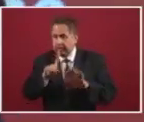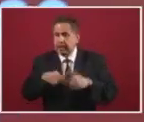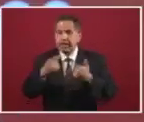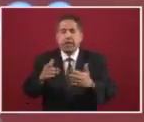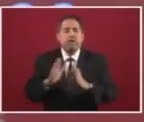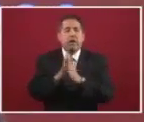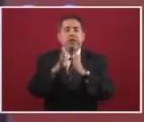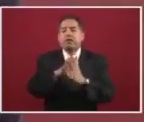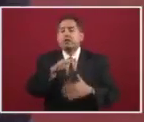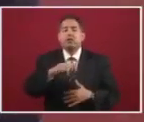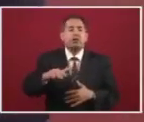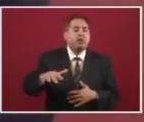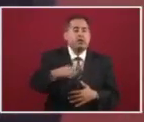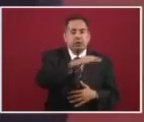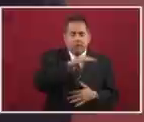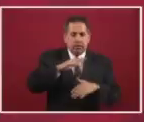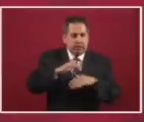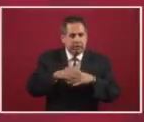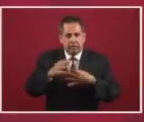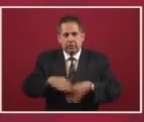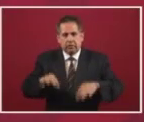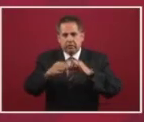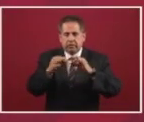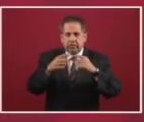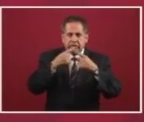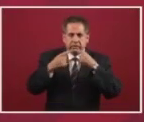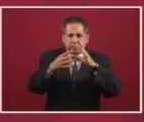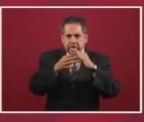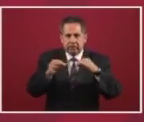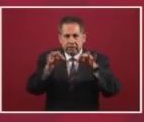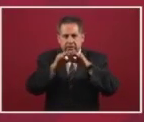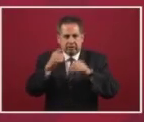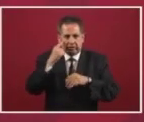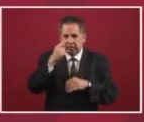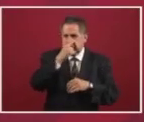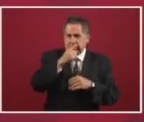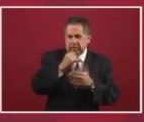que practiquemos la democracia